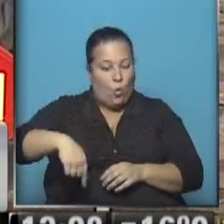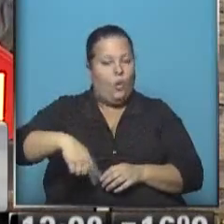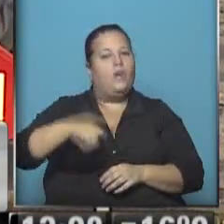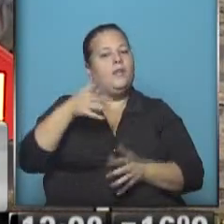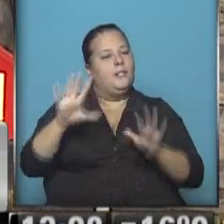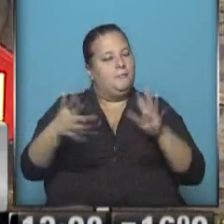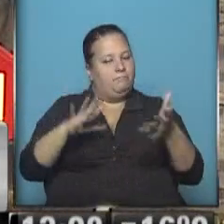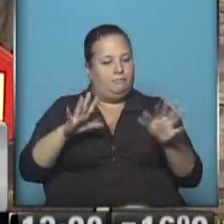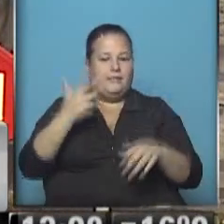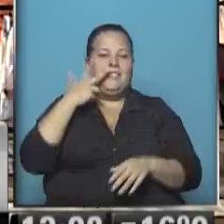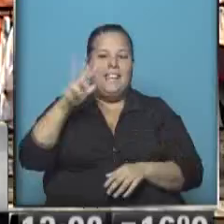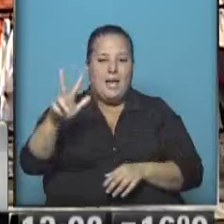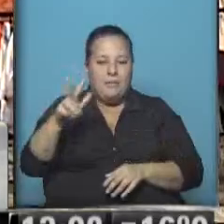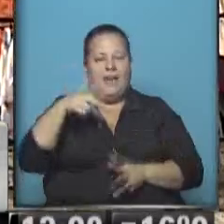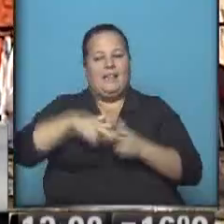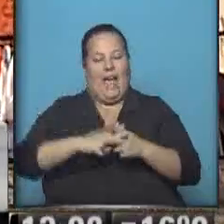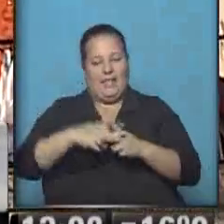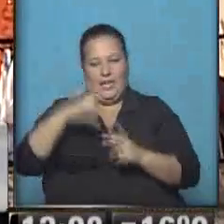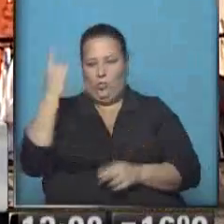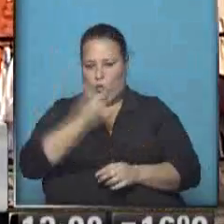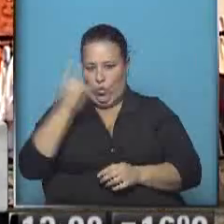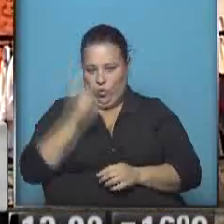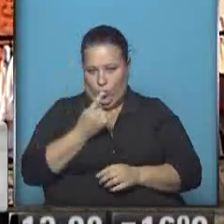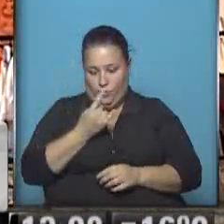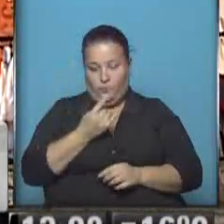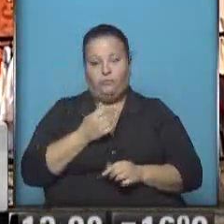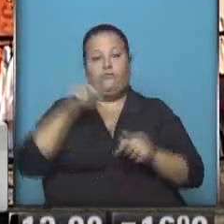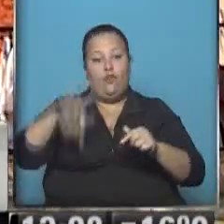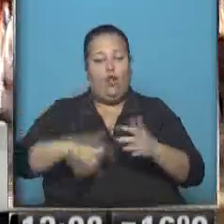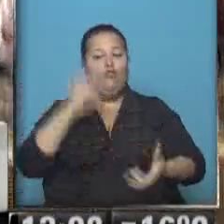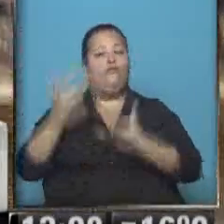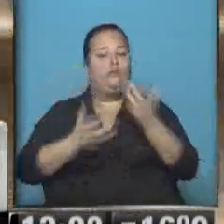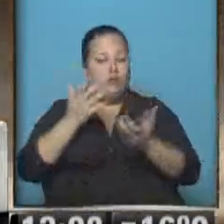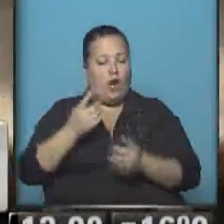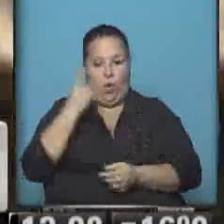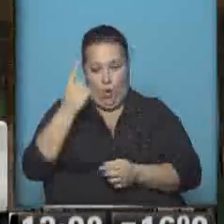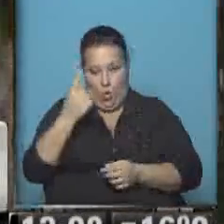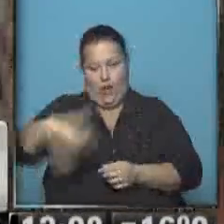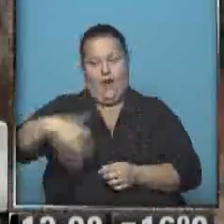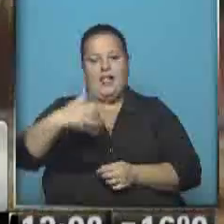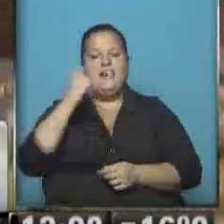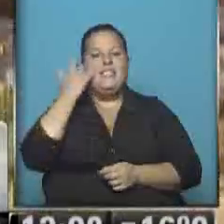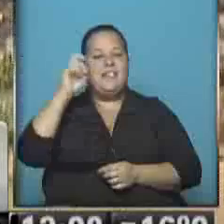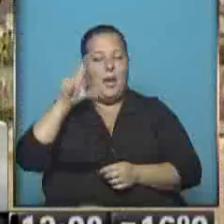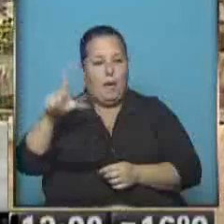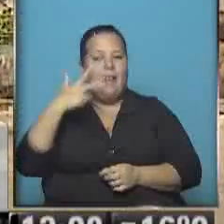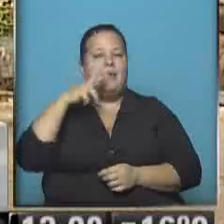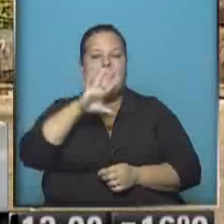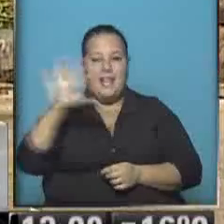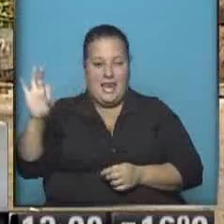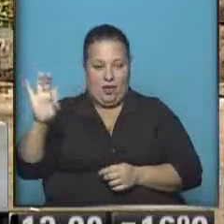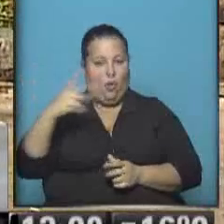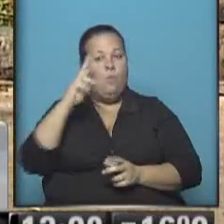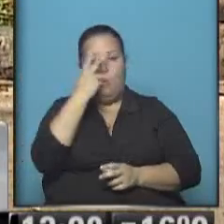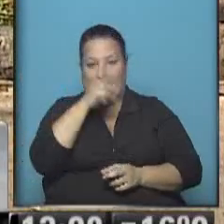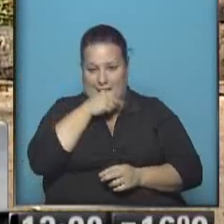aproximadamente tres mil talleres clandestinos hoy se incendió uno en la calle observar al 3500 sin